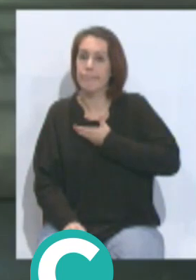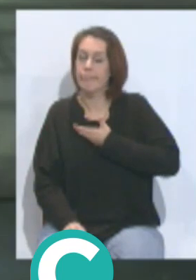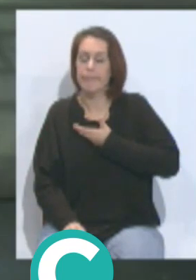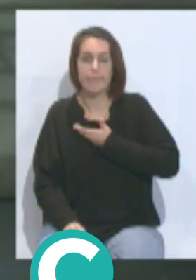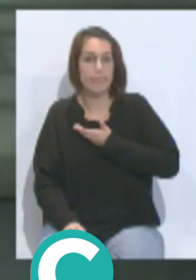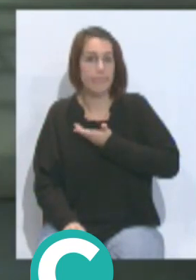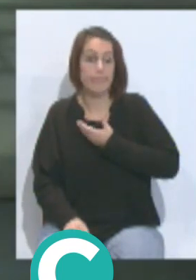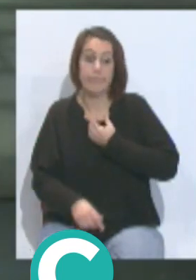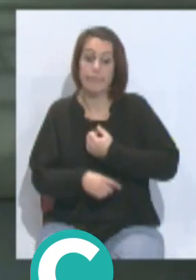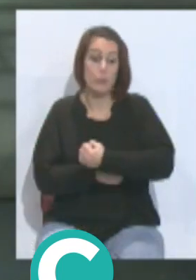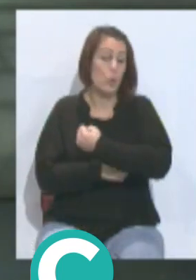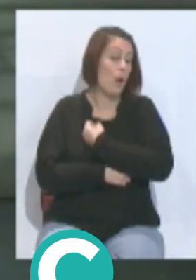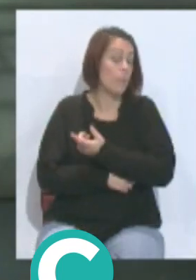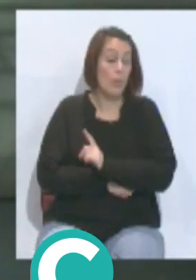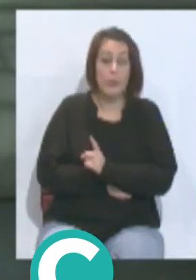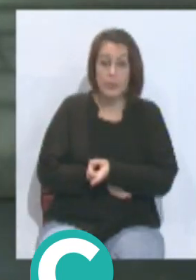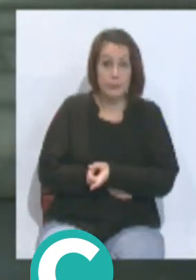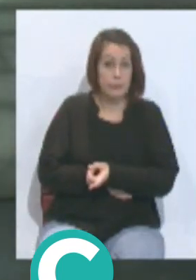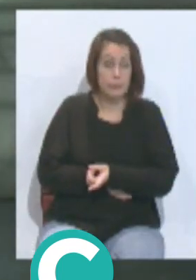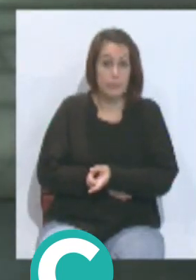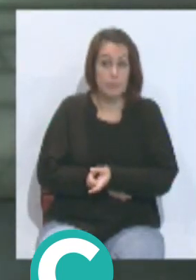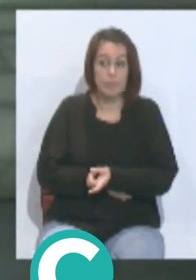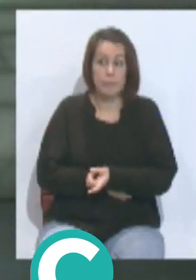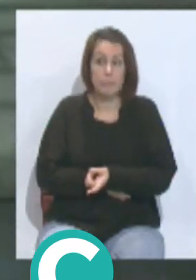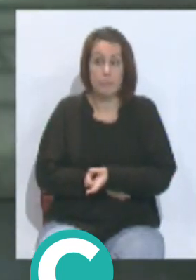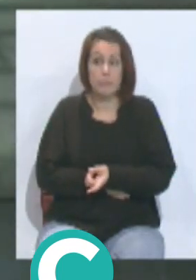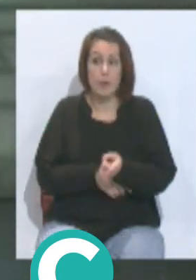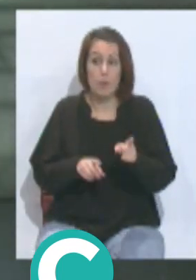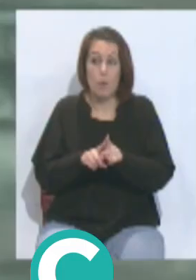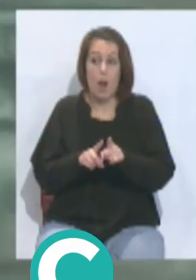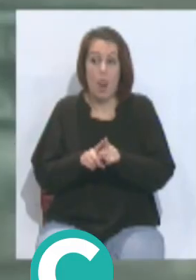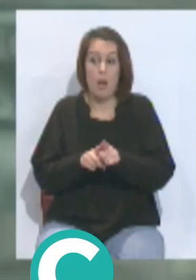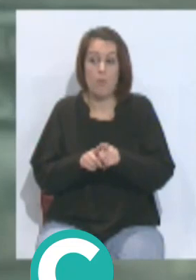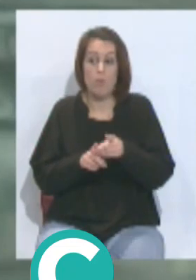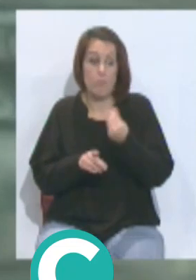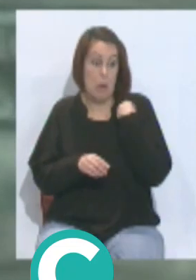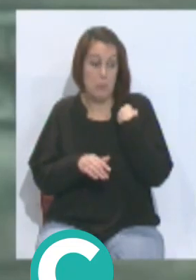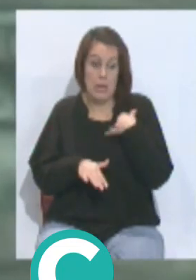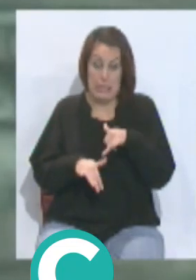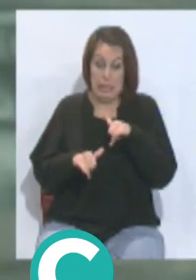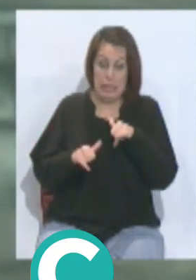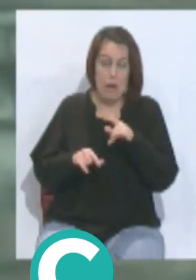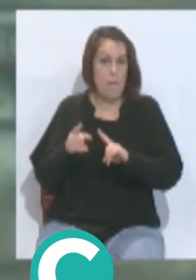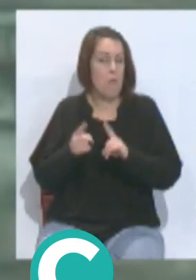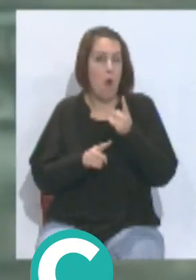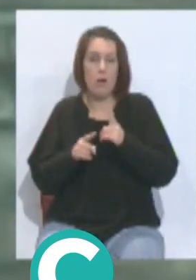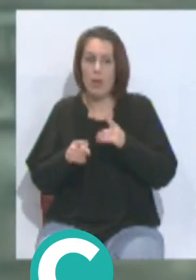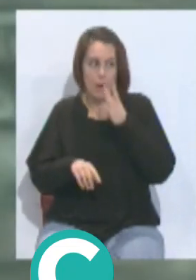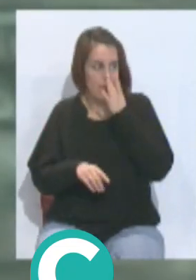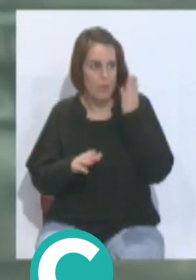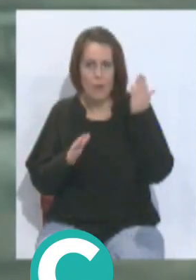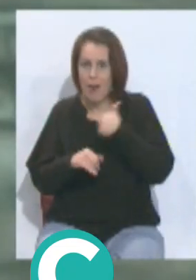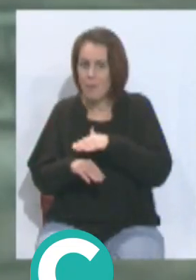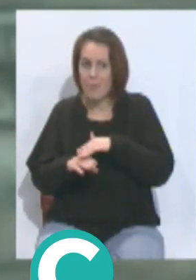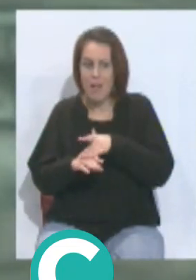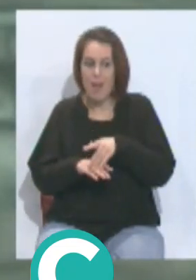esta negativa de forma unilateral, ya que no se hizo ningún tipo de foro de carnaval